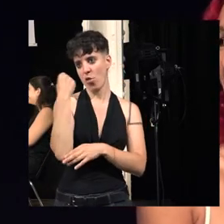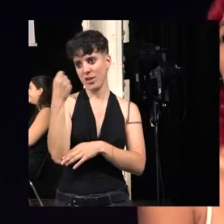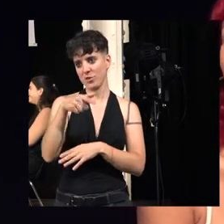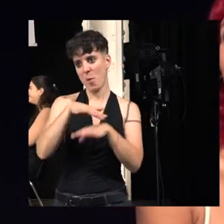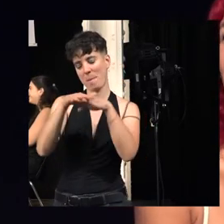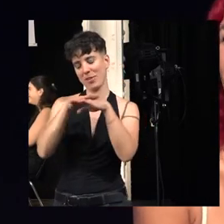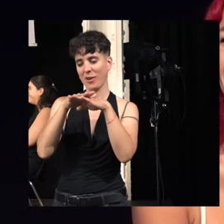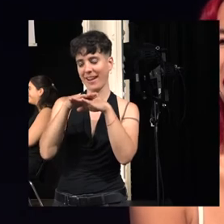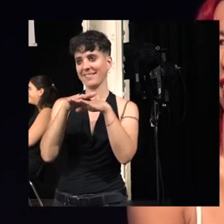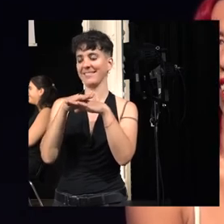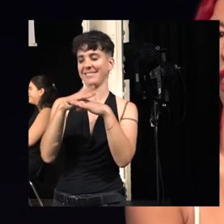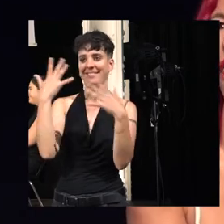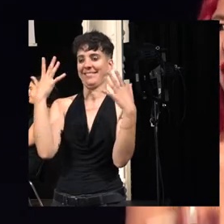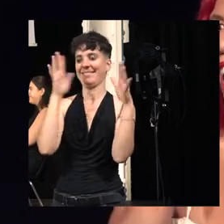perdonad,